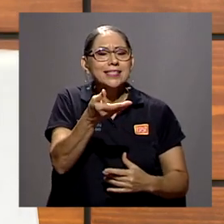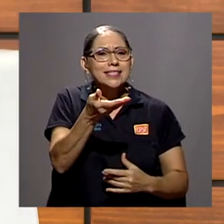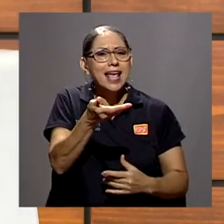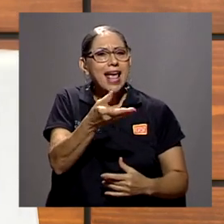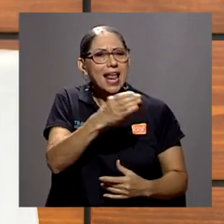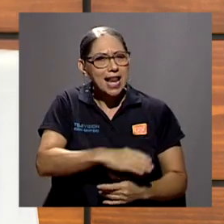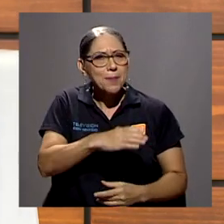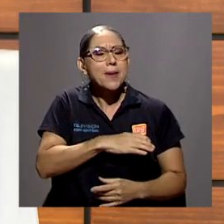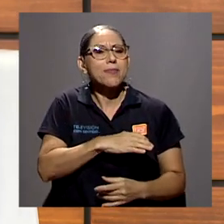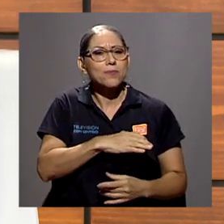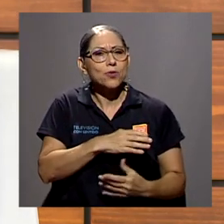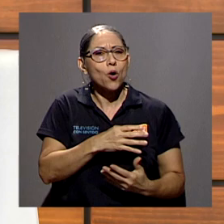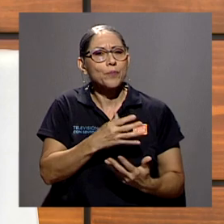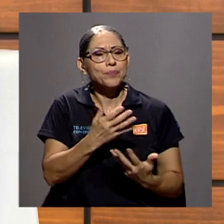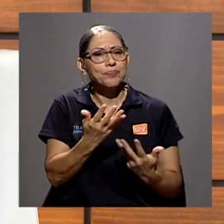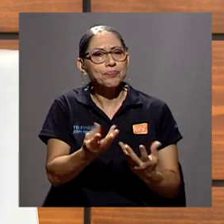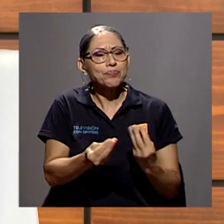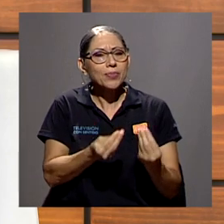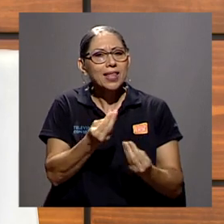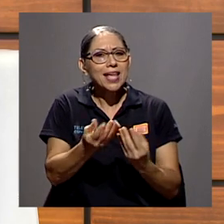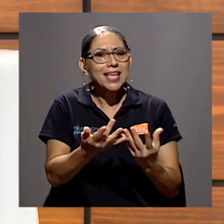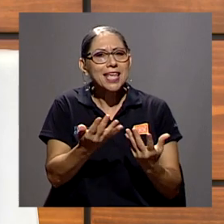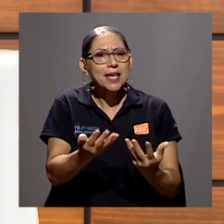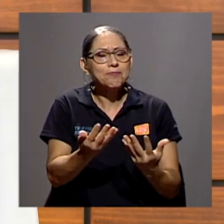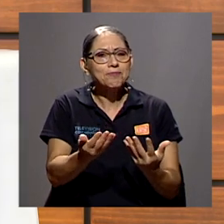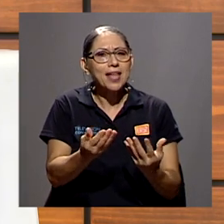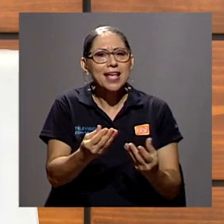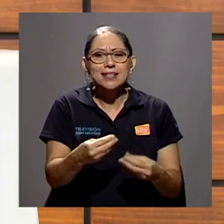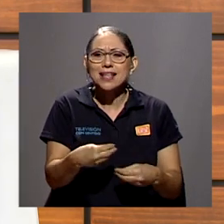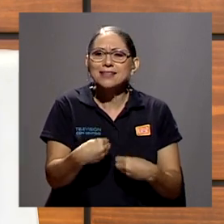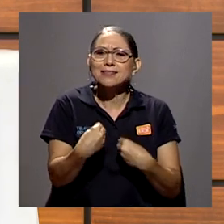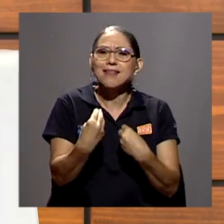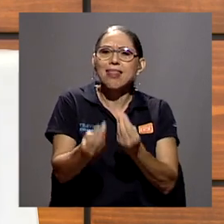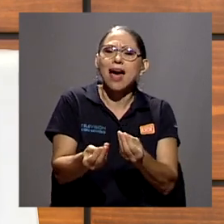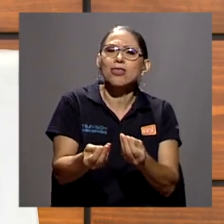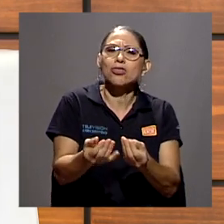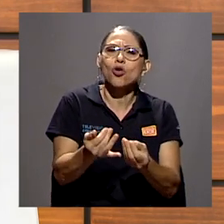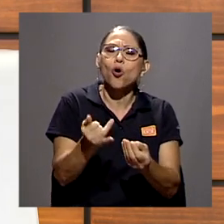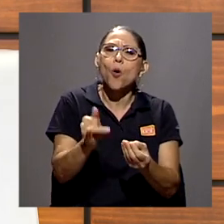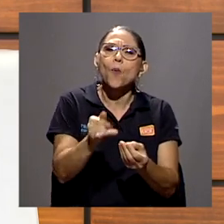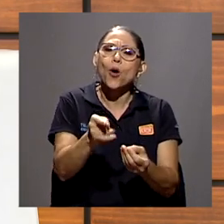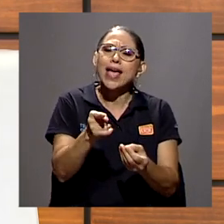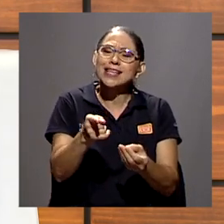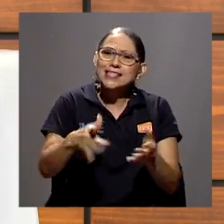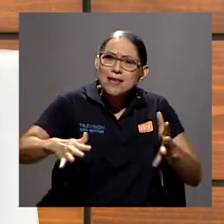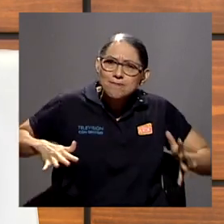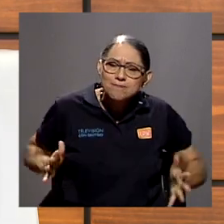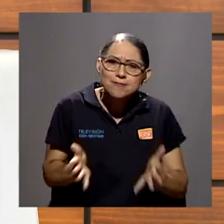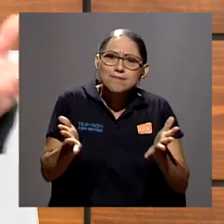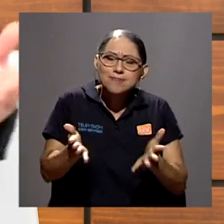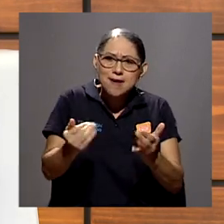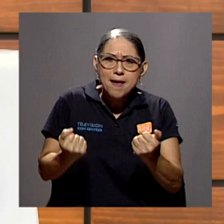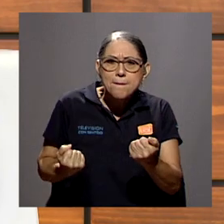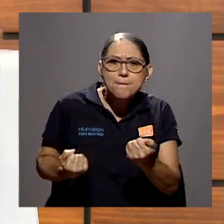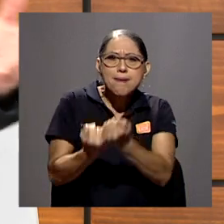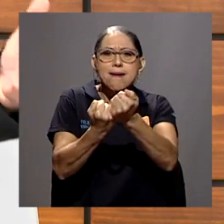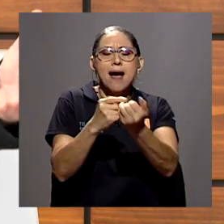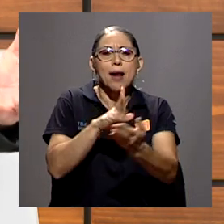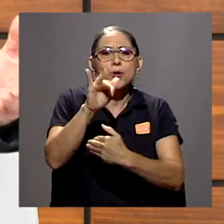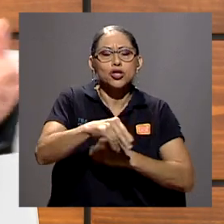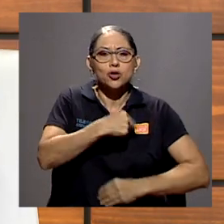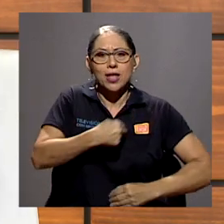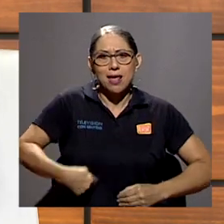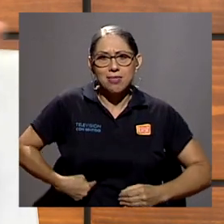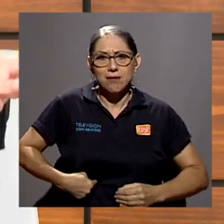marcando digamos es que le está dando ese golpe de arco ese golpe de tipo en el proyecto de heredia y que tiene una